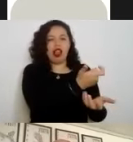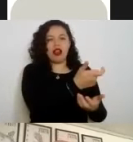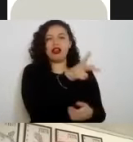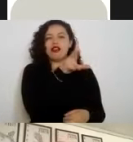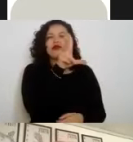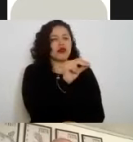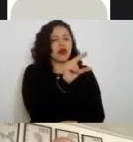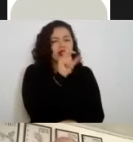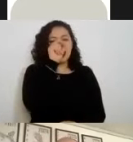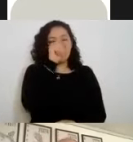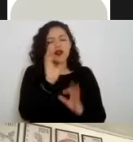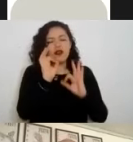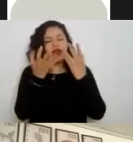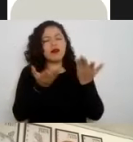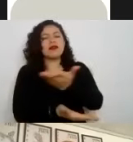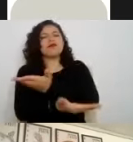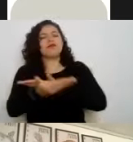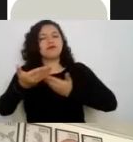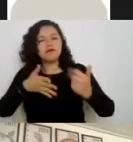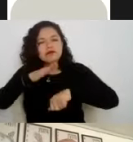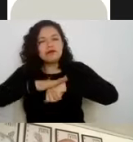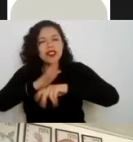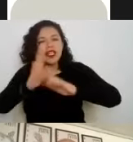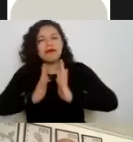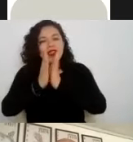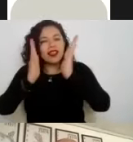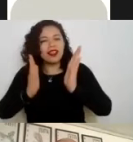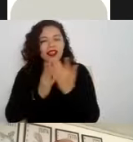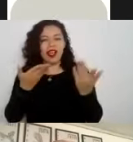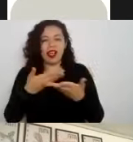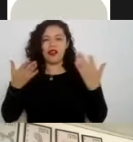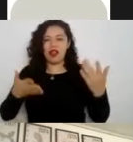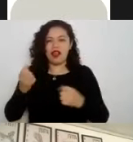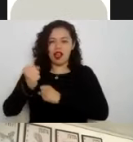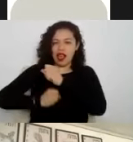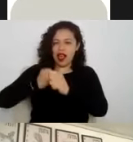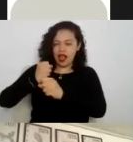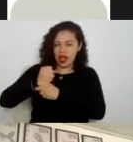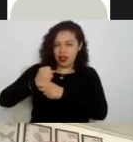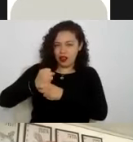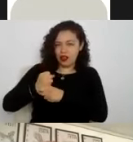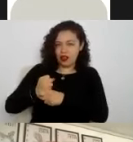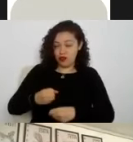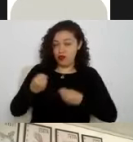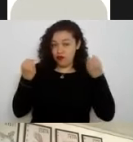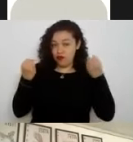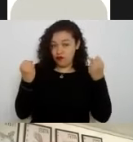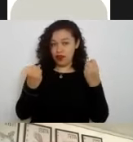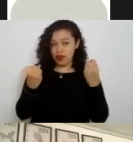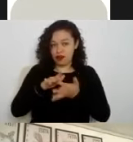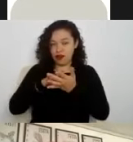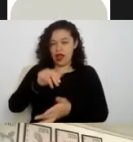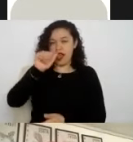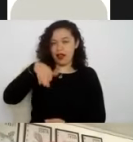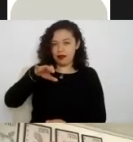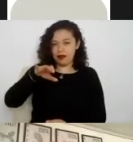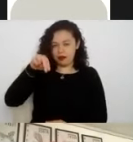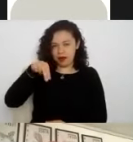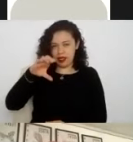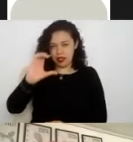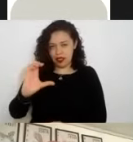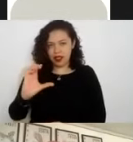sino ver cómo se involucra más la marca. Este año vamos a hacer otra campaña fuerte con ellos que apoyará a Mank. Ahora haremos también